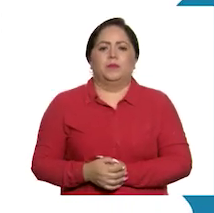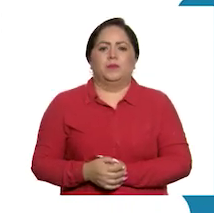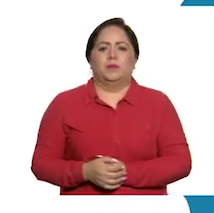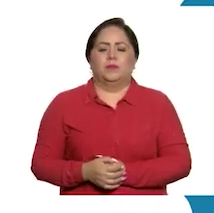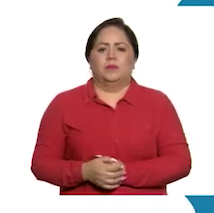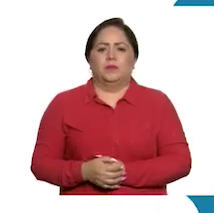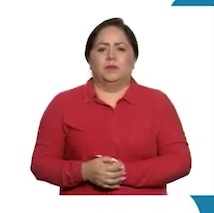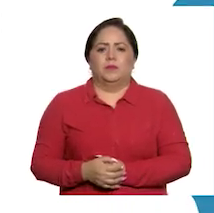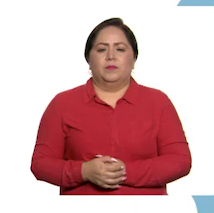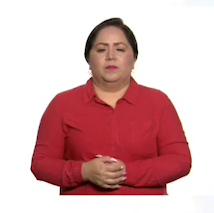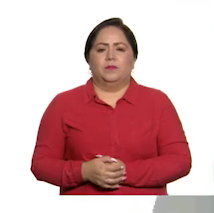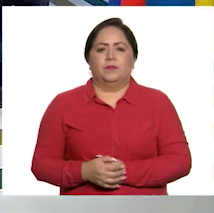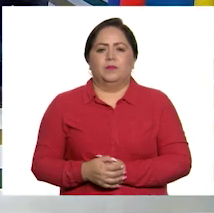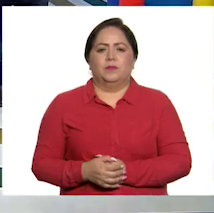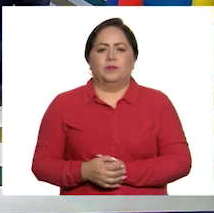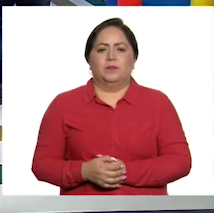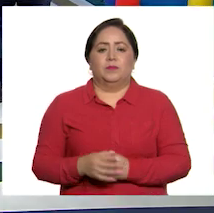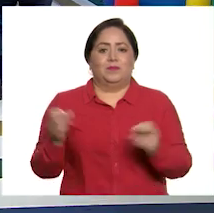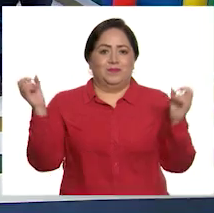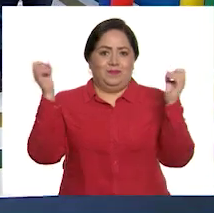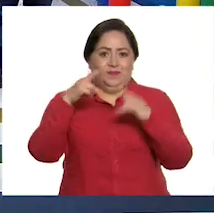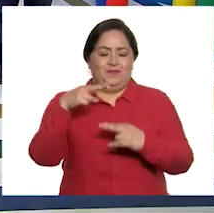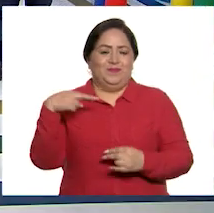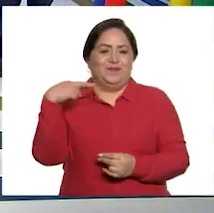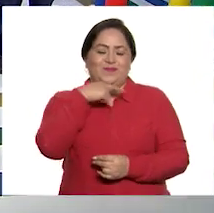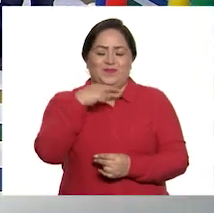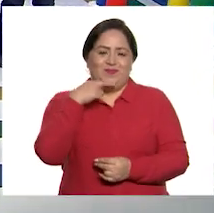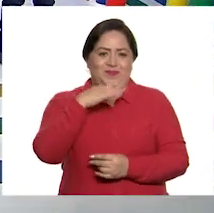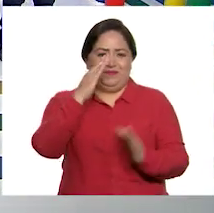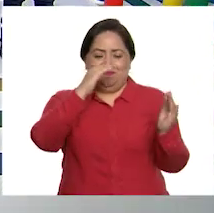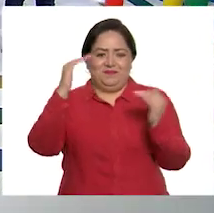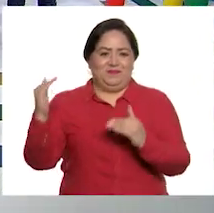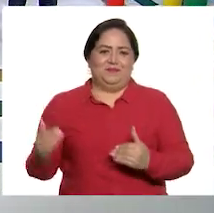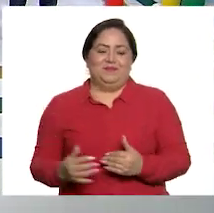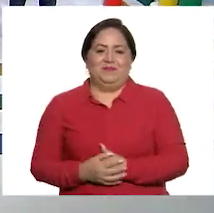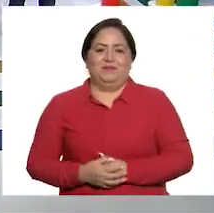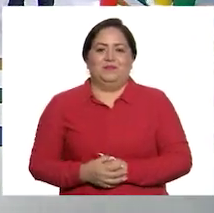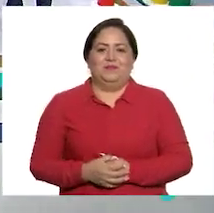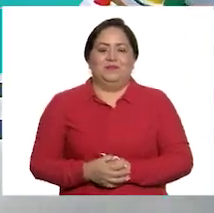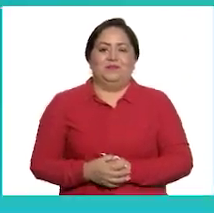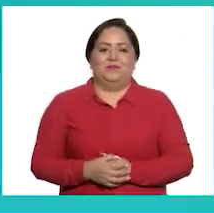aprendeencasa.cep.gob.mx. ¡Nos vemos! ¡Nos vemos! ¡Adiós!